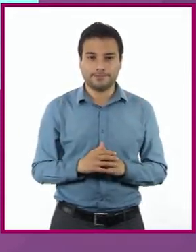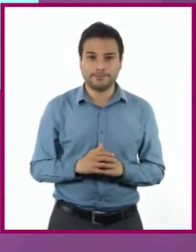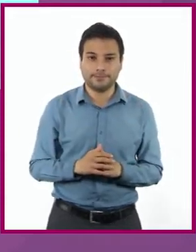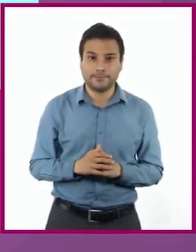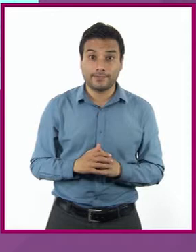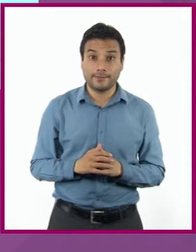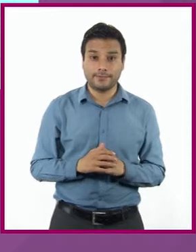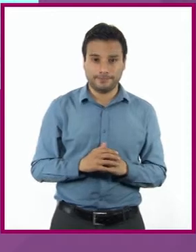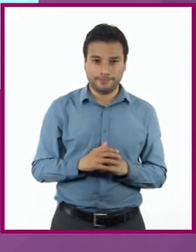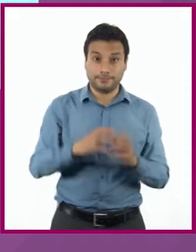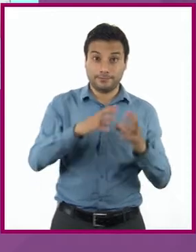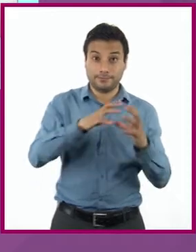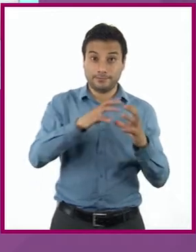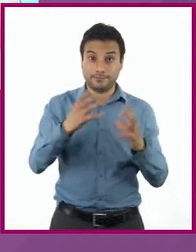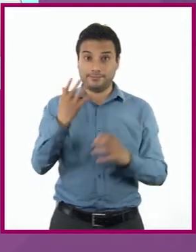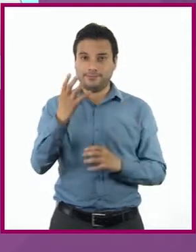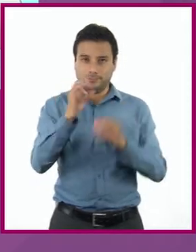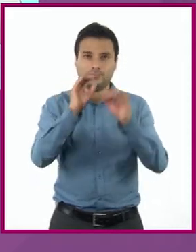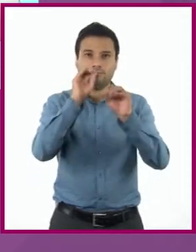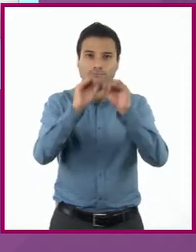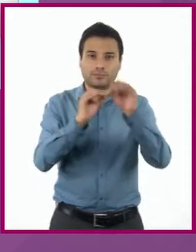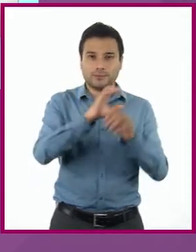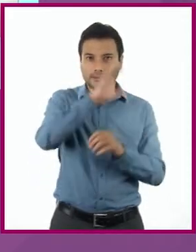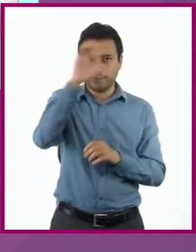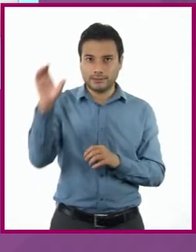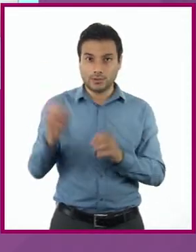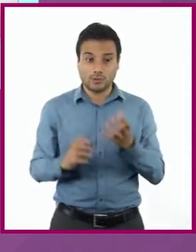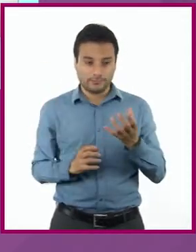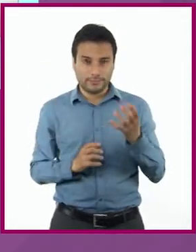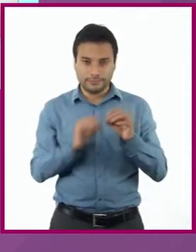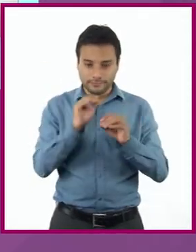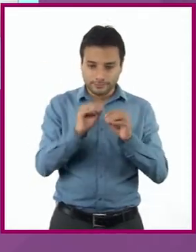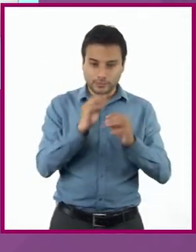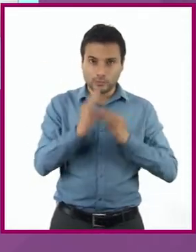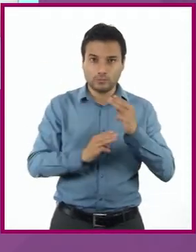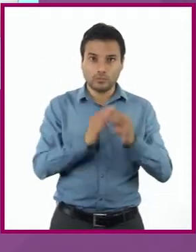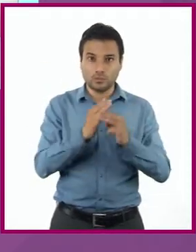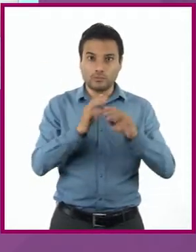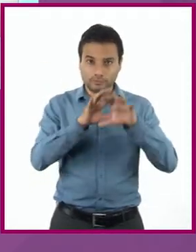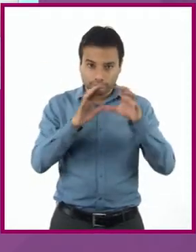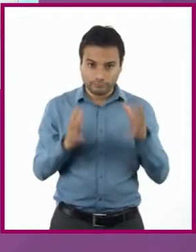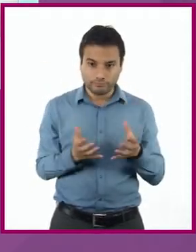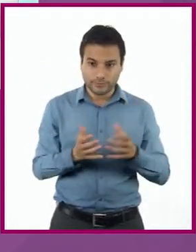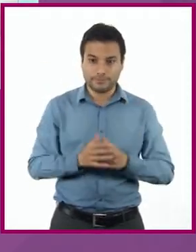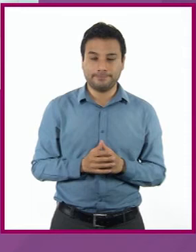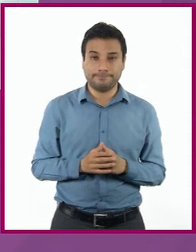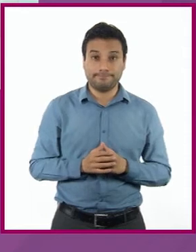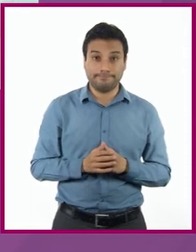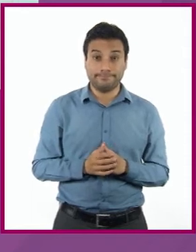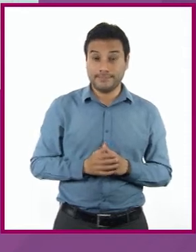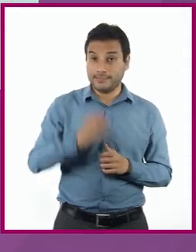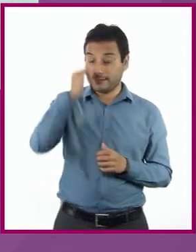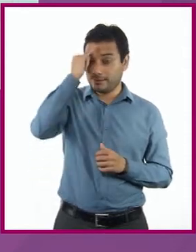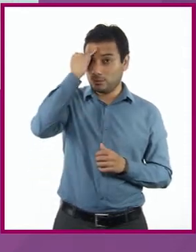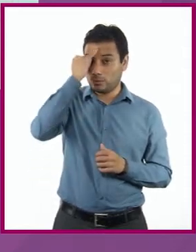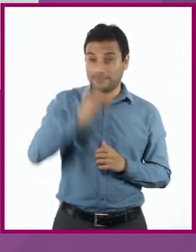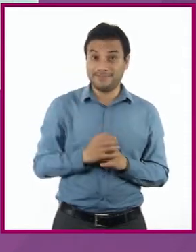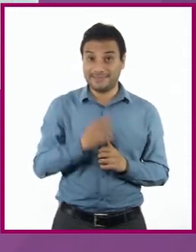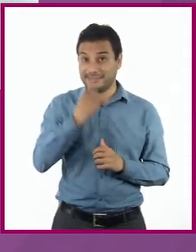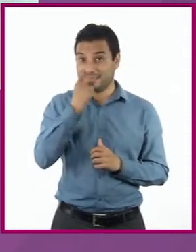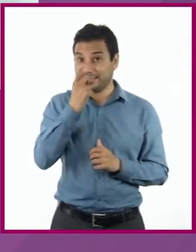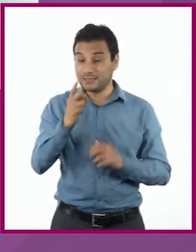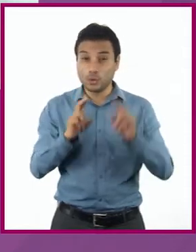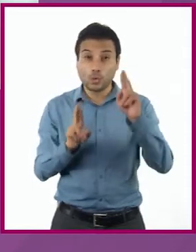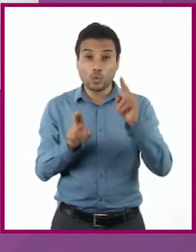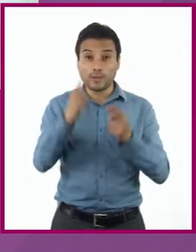una mitad formó el cielo, y con la otra la tierra. Asimismo, los hindúes consideran que el